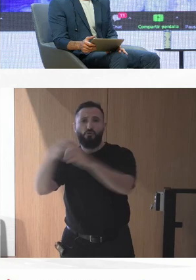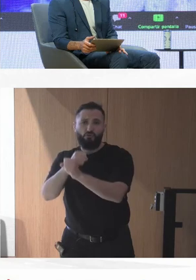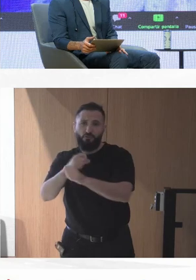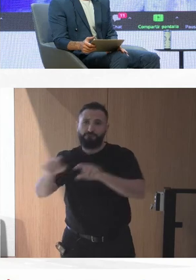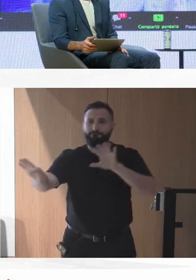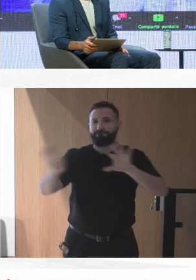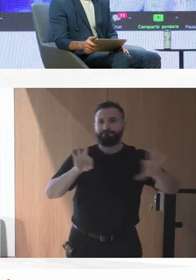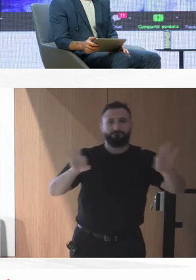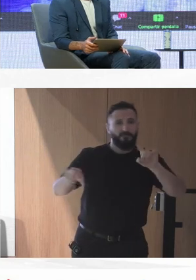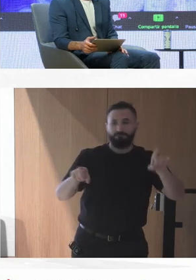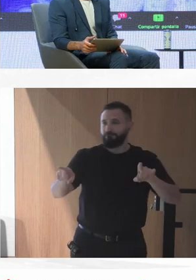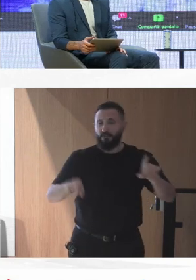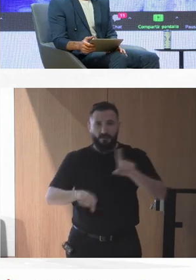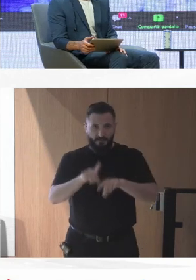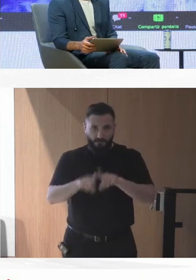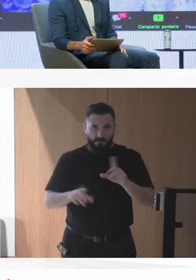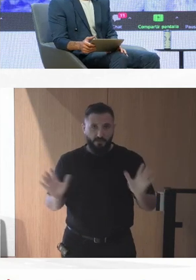Y yo creo que